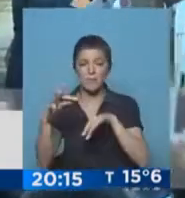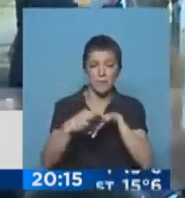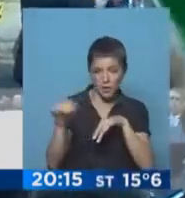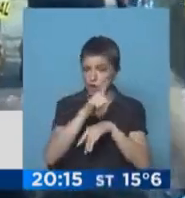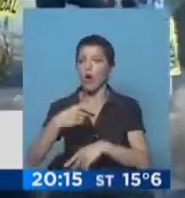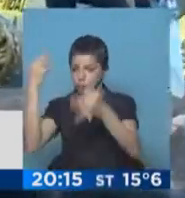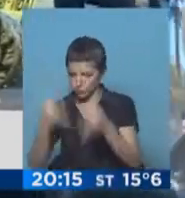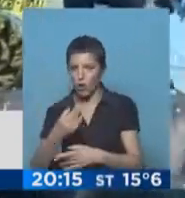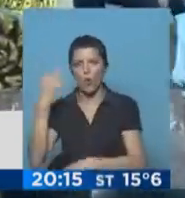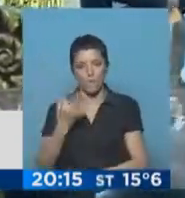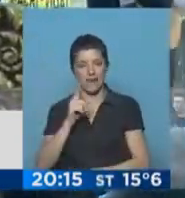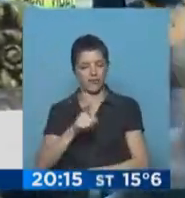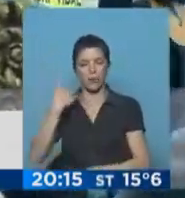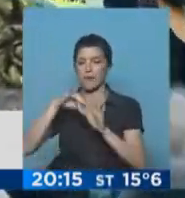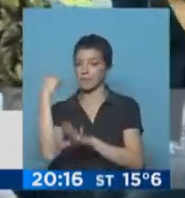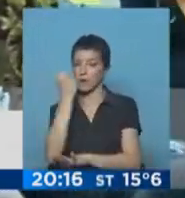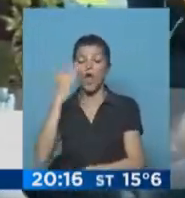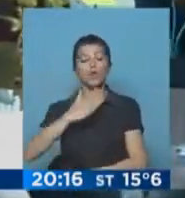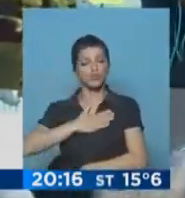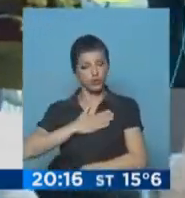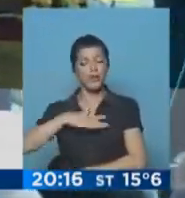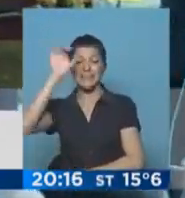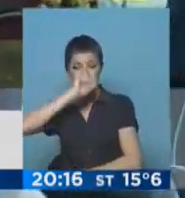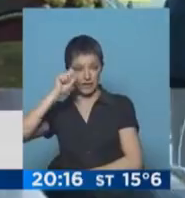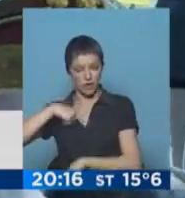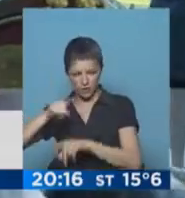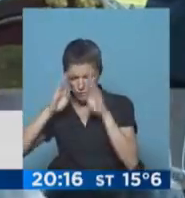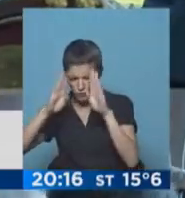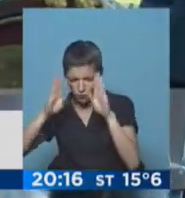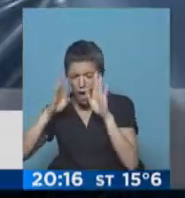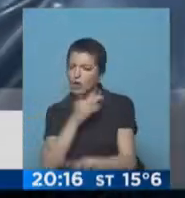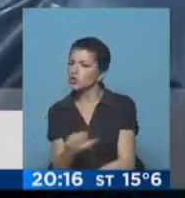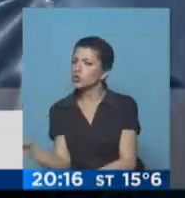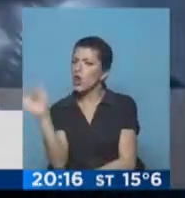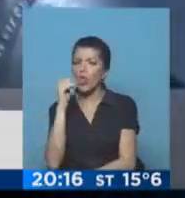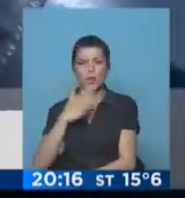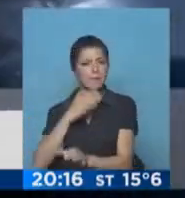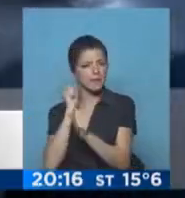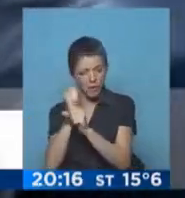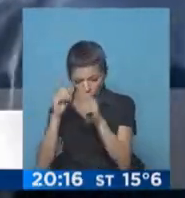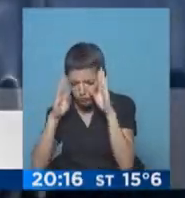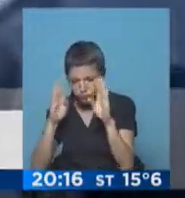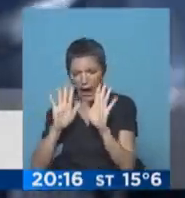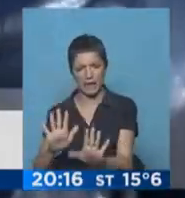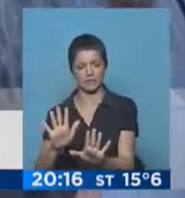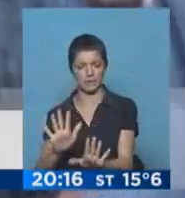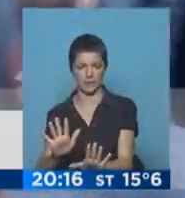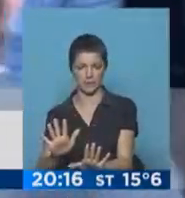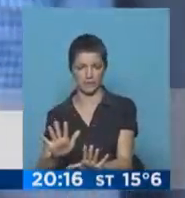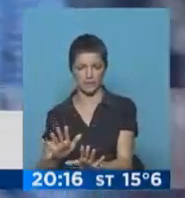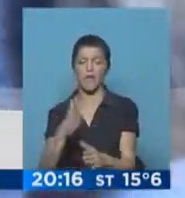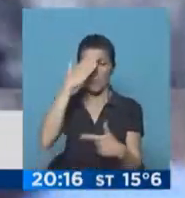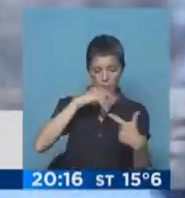realizar. Y como ingeniero sigo esa guía todos los días en mi trabajo. Y la